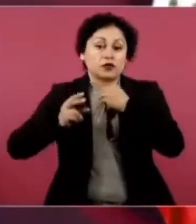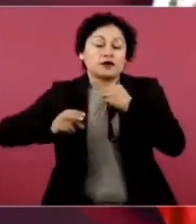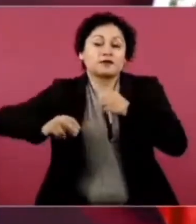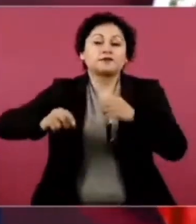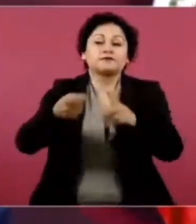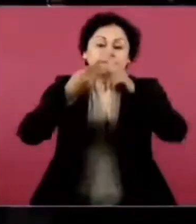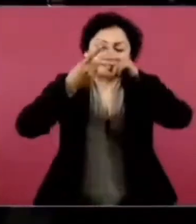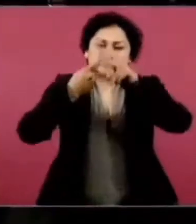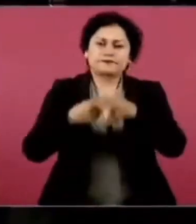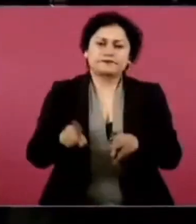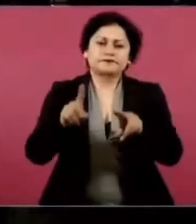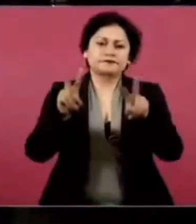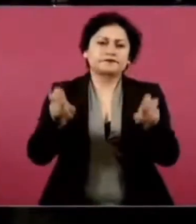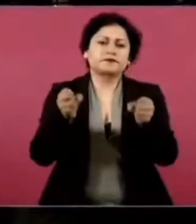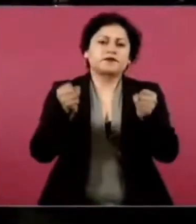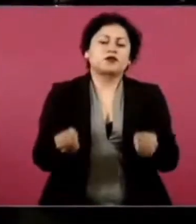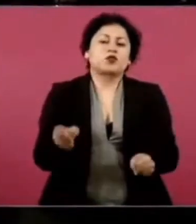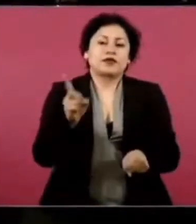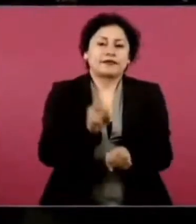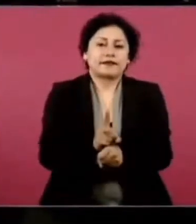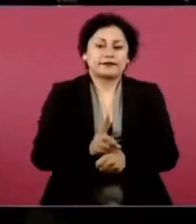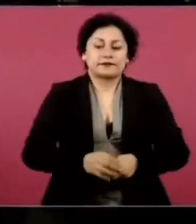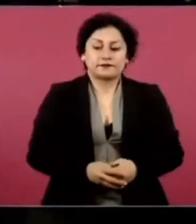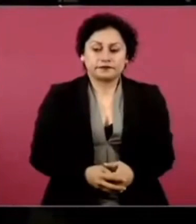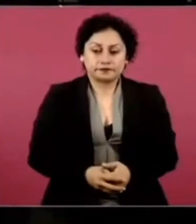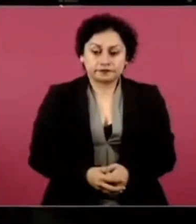con seguridad.